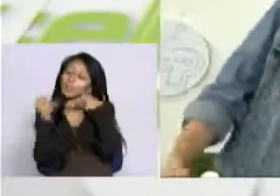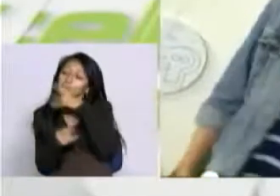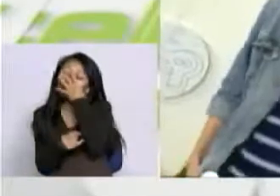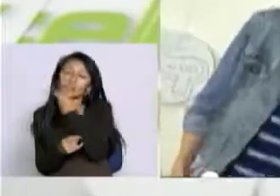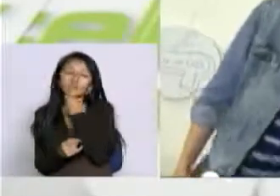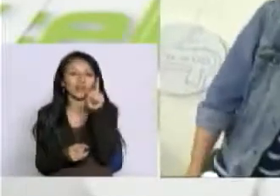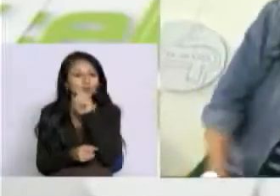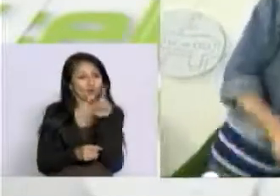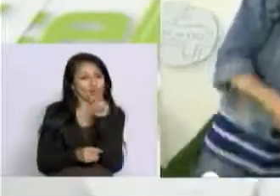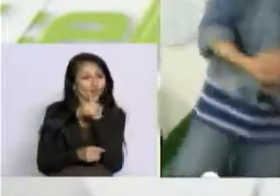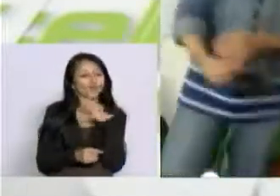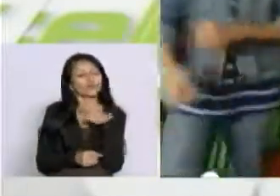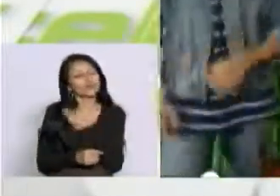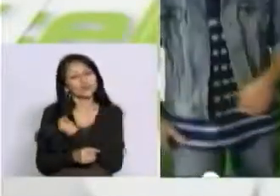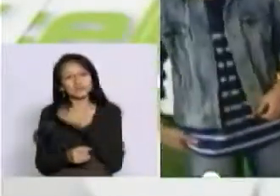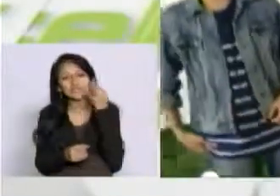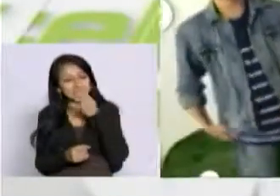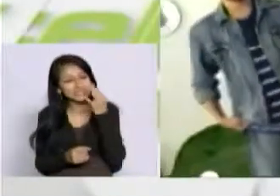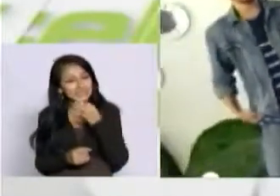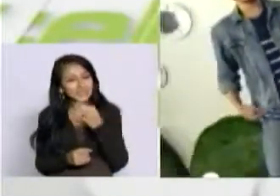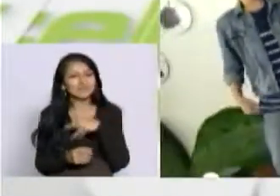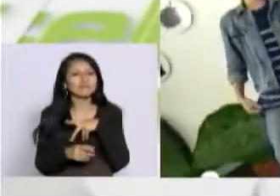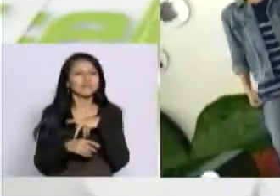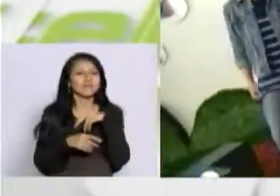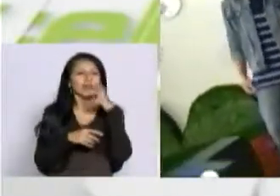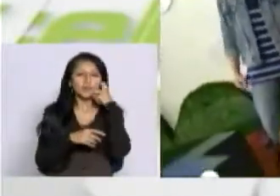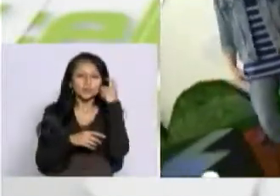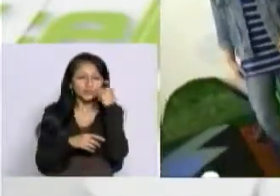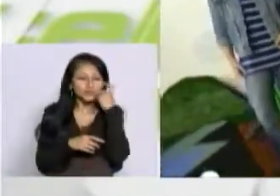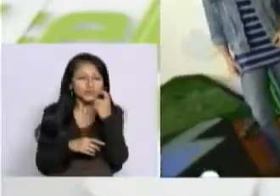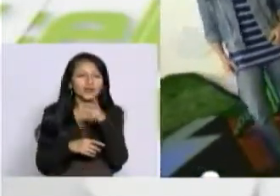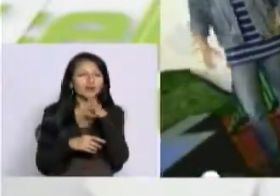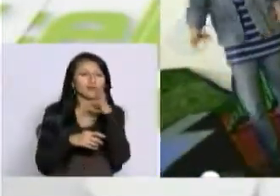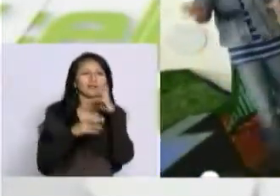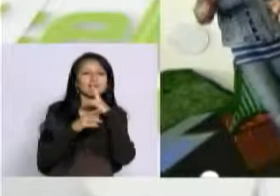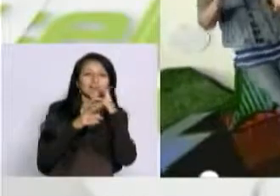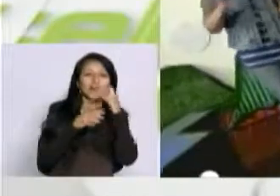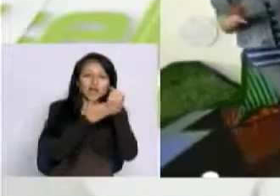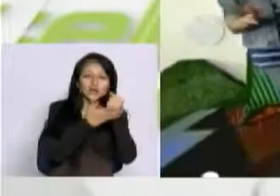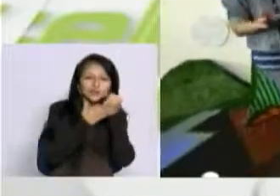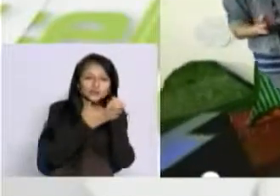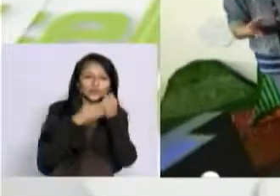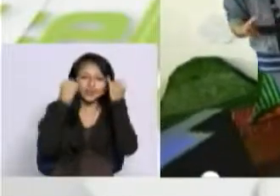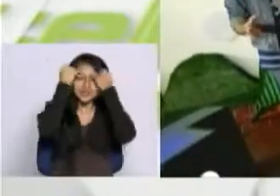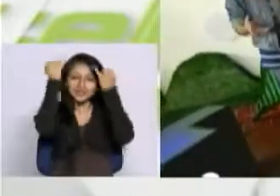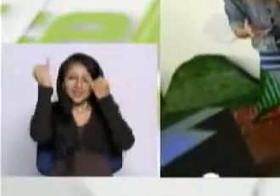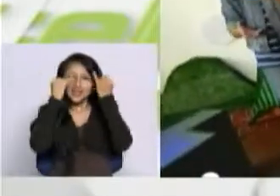este azul, no, todo tiene un porqué y todo tiene un concepto, que fue a lo que nosotros quisimos